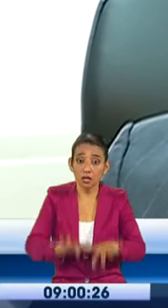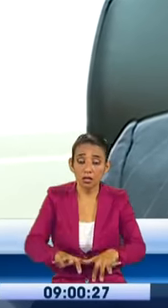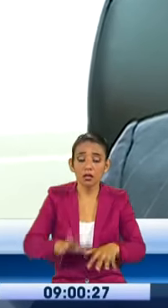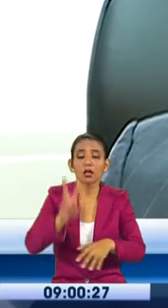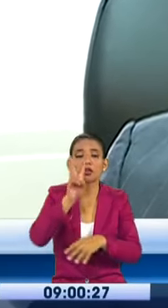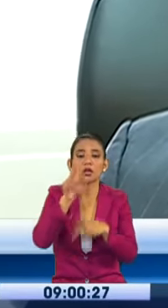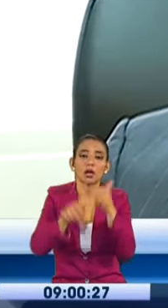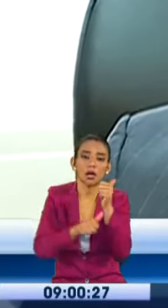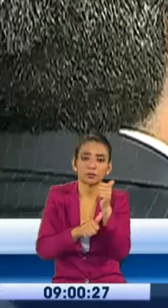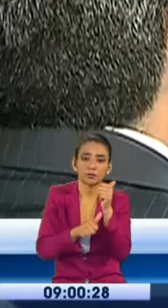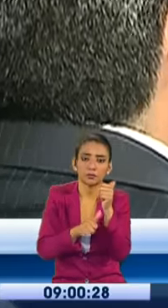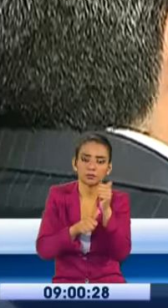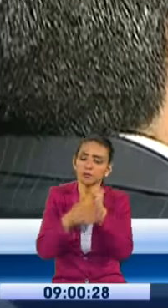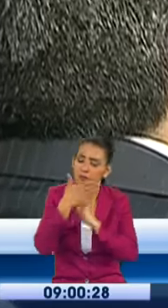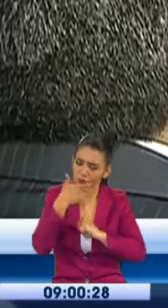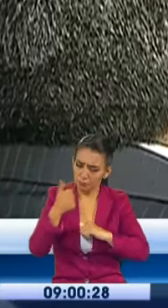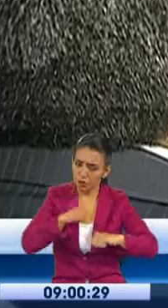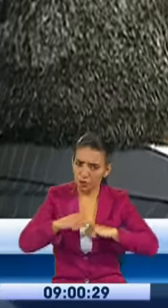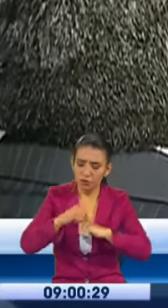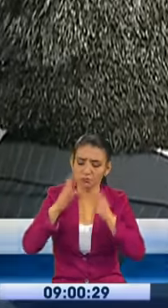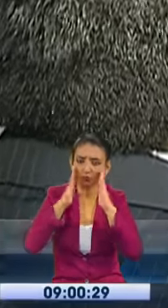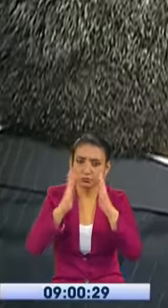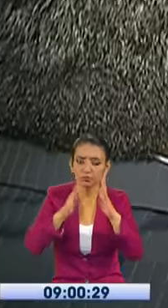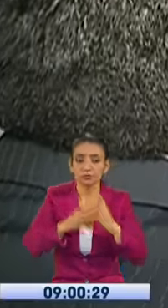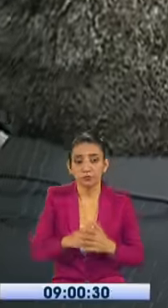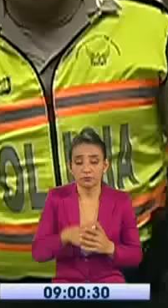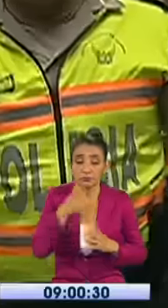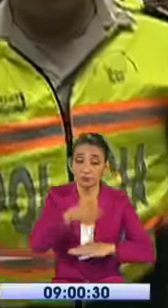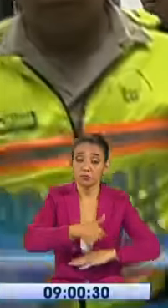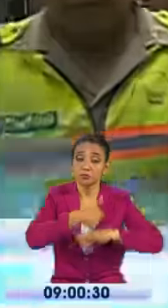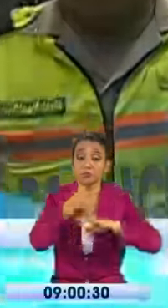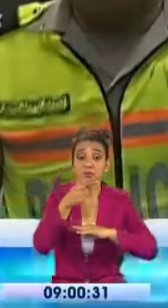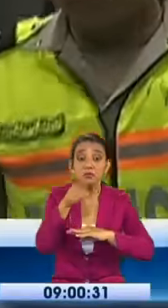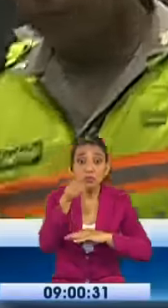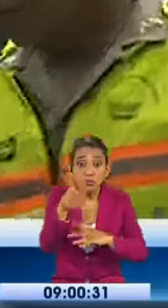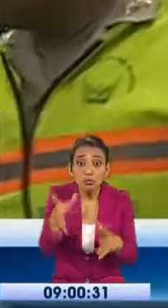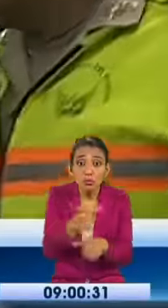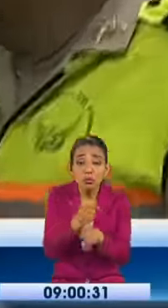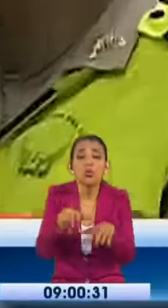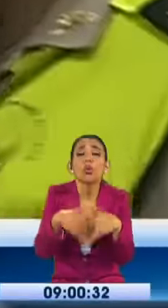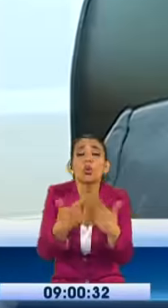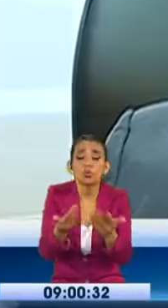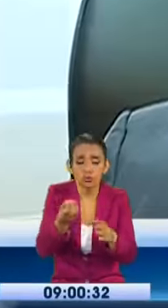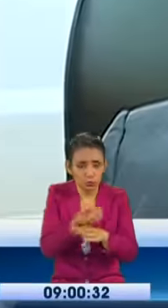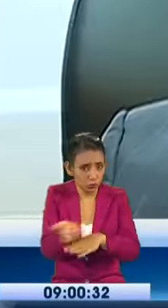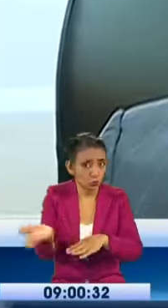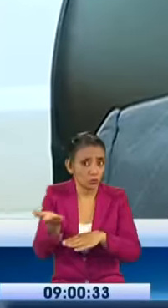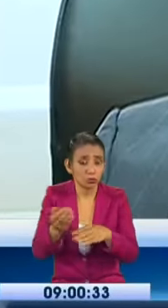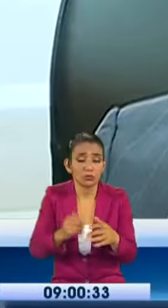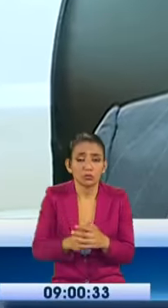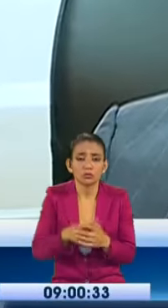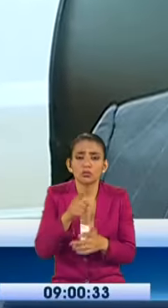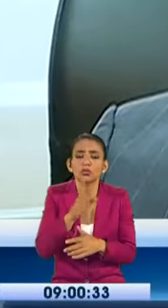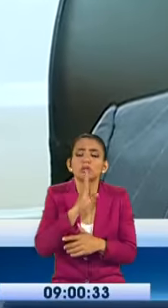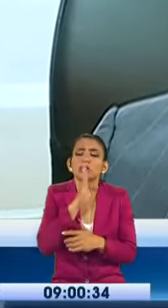mayor agilidad, la autoridad da recomendaciones de seguridad a la ciudadanía. Siempre anden